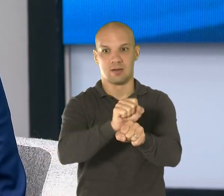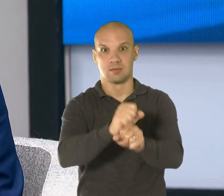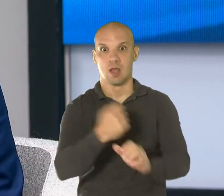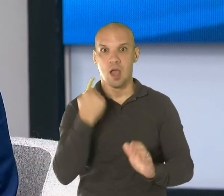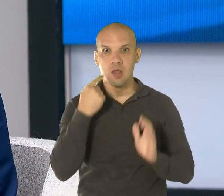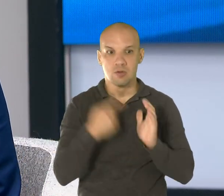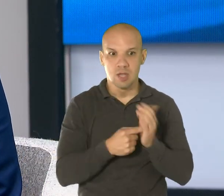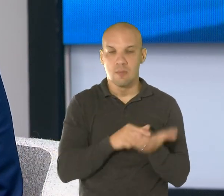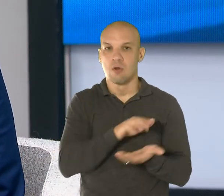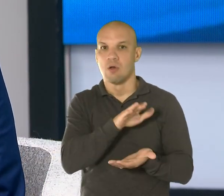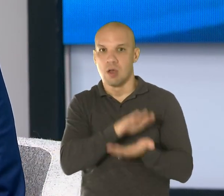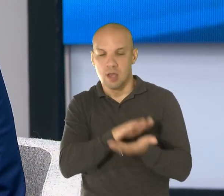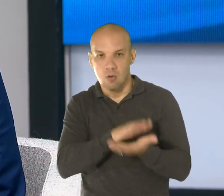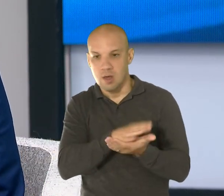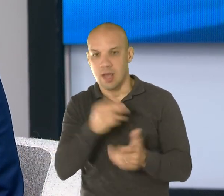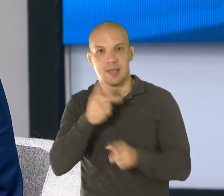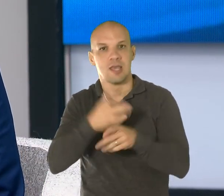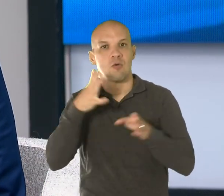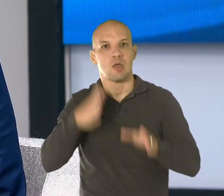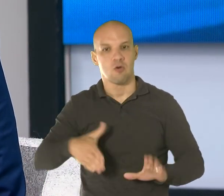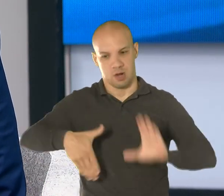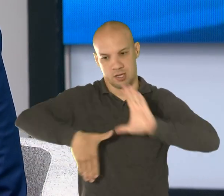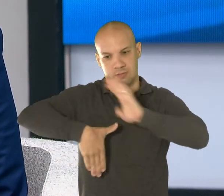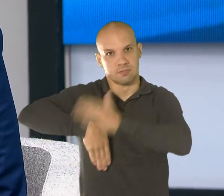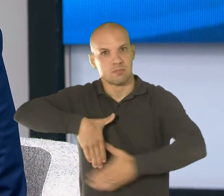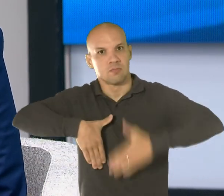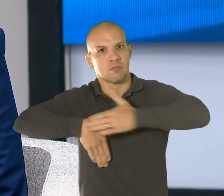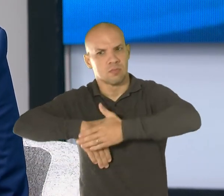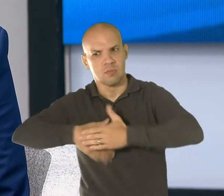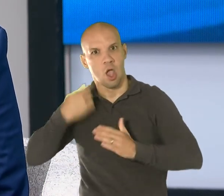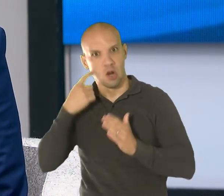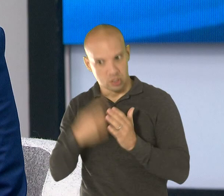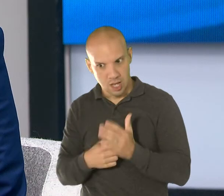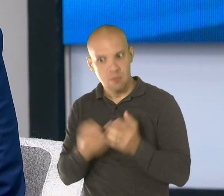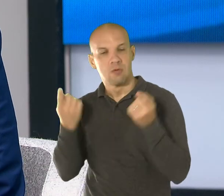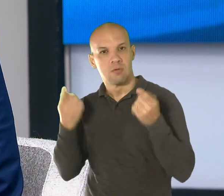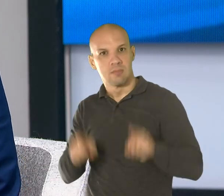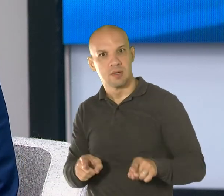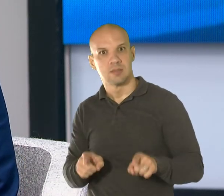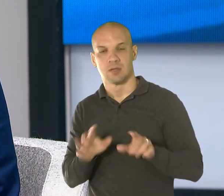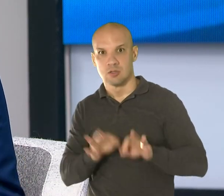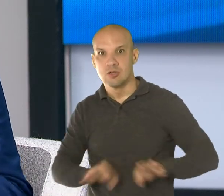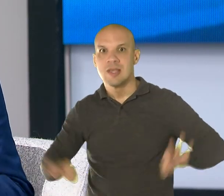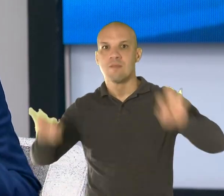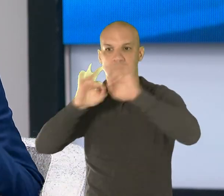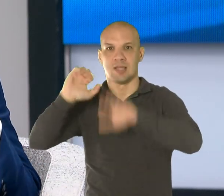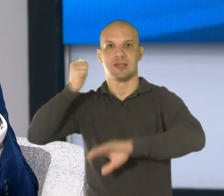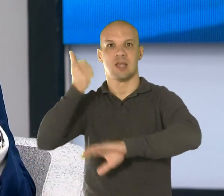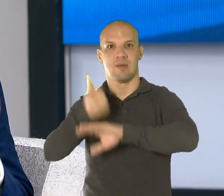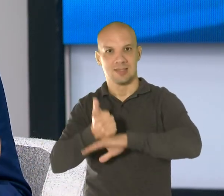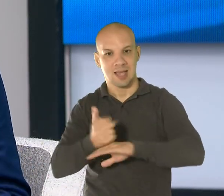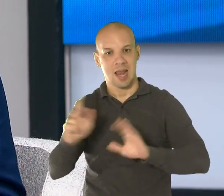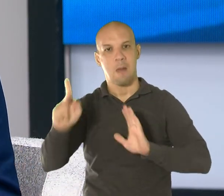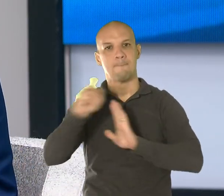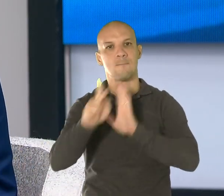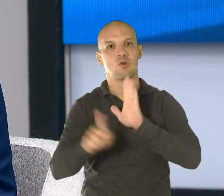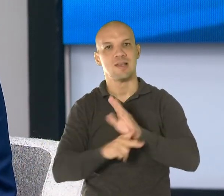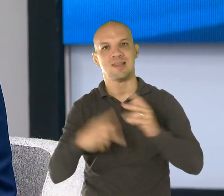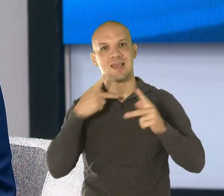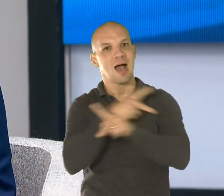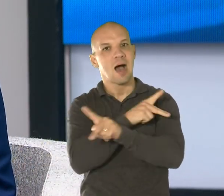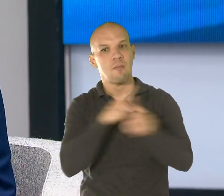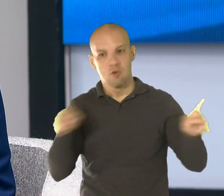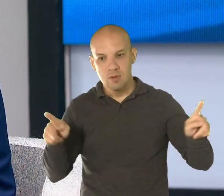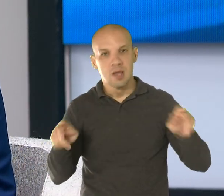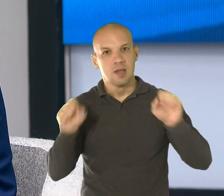los cuidadores en Latinoamérica y entendemos que es bien importante ver para que se cree política pública, oiga, que atienda ese